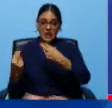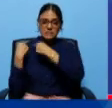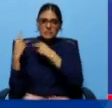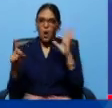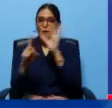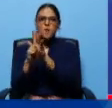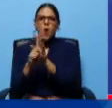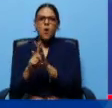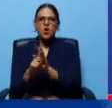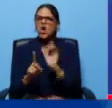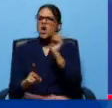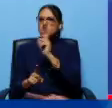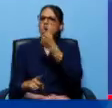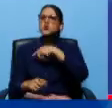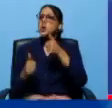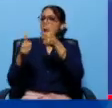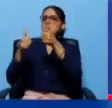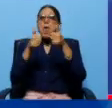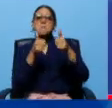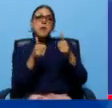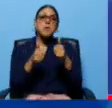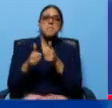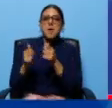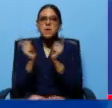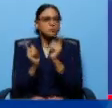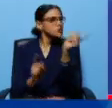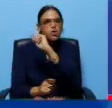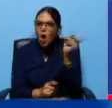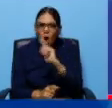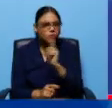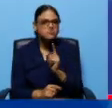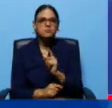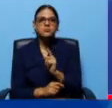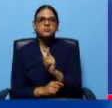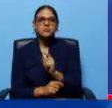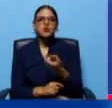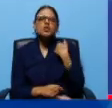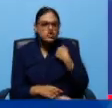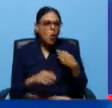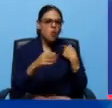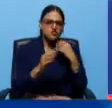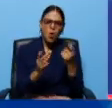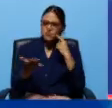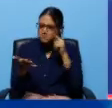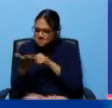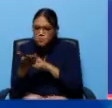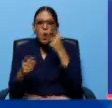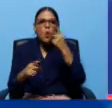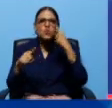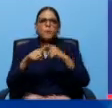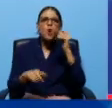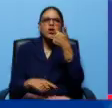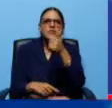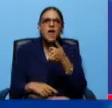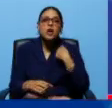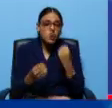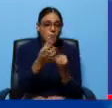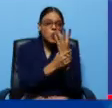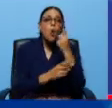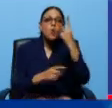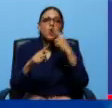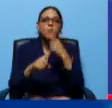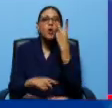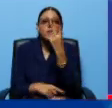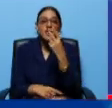y le digan, no, todo está bien, no, todo está chévere. No, yo abrí el 1x10, cumplió 2 años el 1x10 y ahí